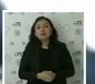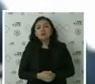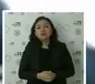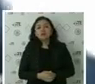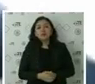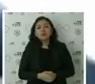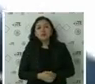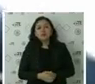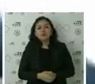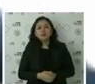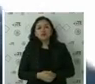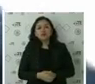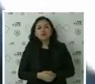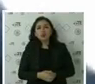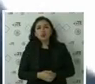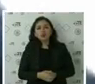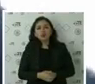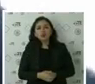también